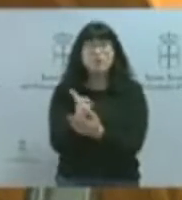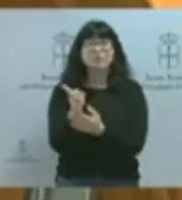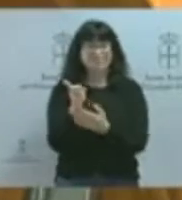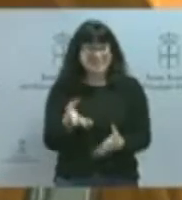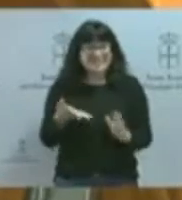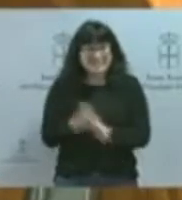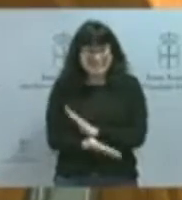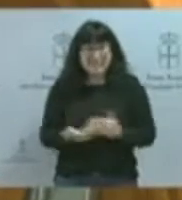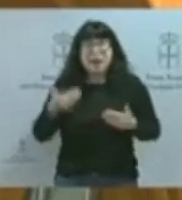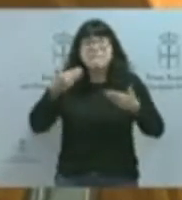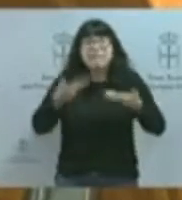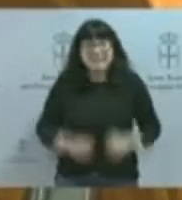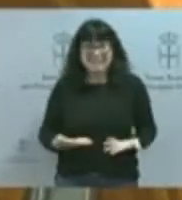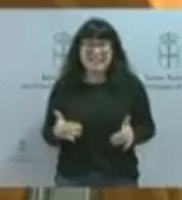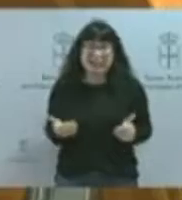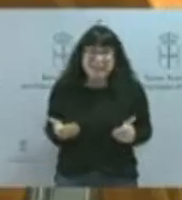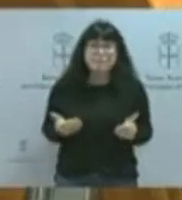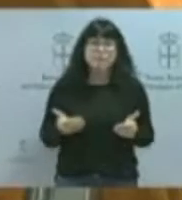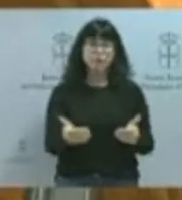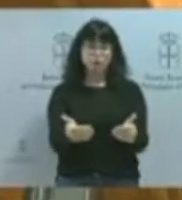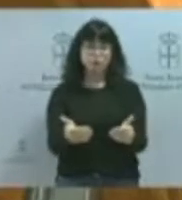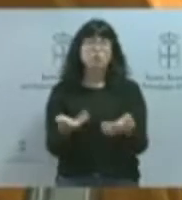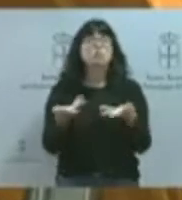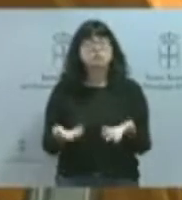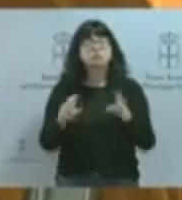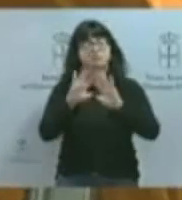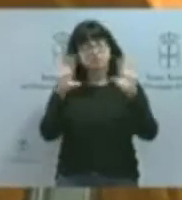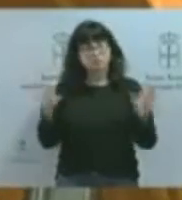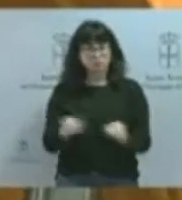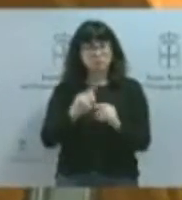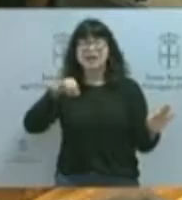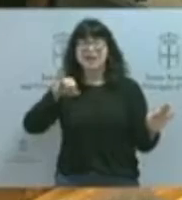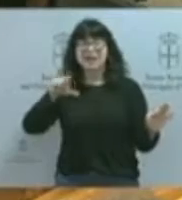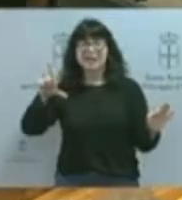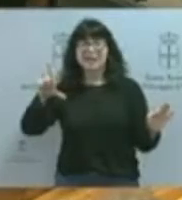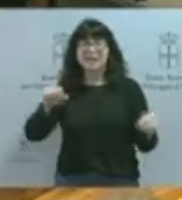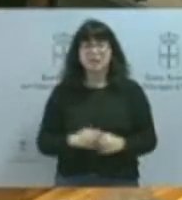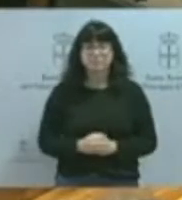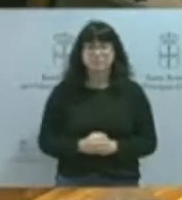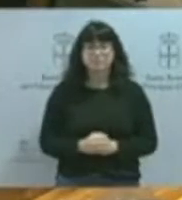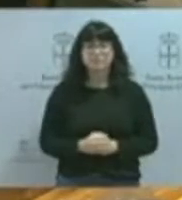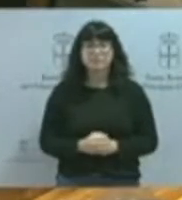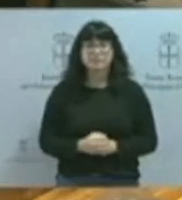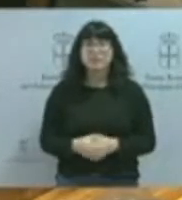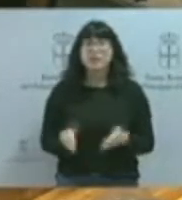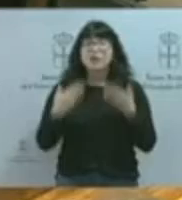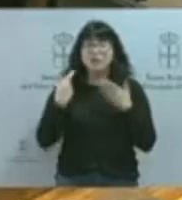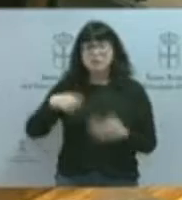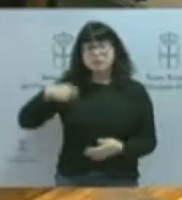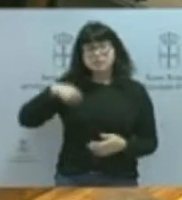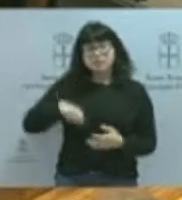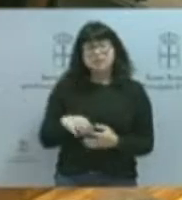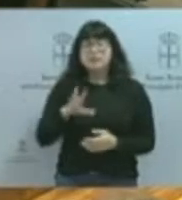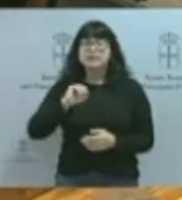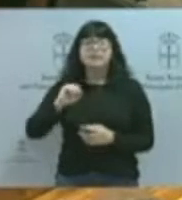el resumen, que luego seguiremos hablando, de ese cálculo de actuación que usted me pide. En primer lugar, señor Barbón, le escuchaba antes